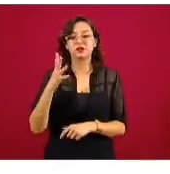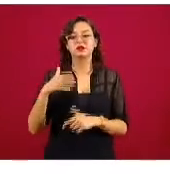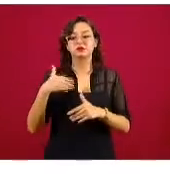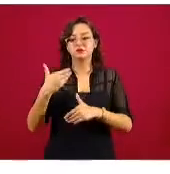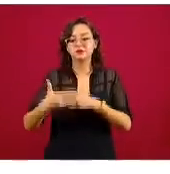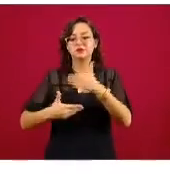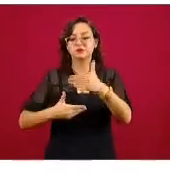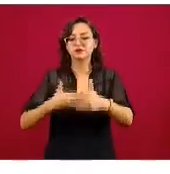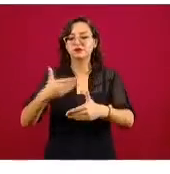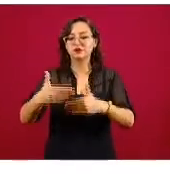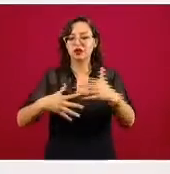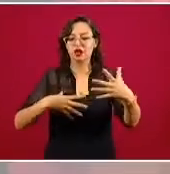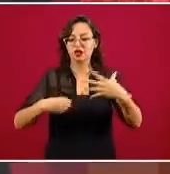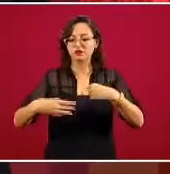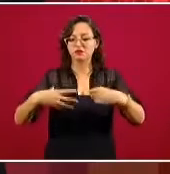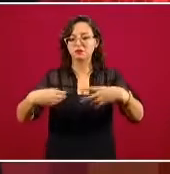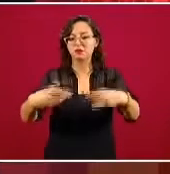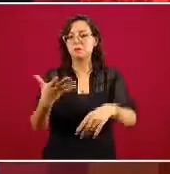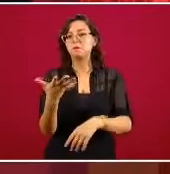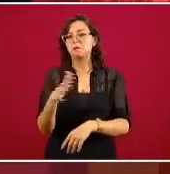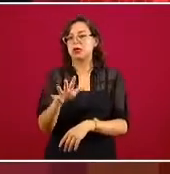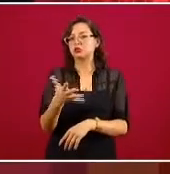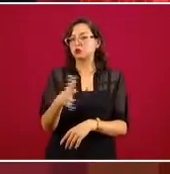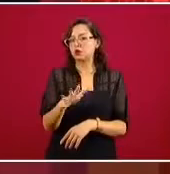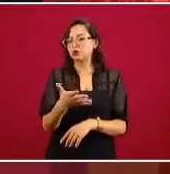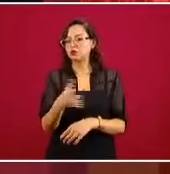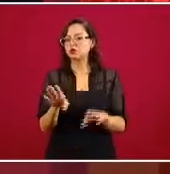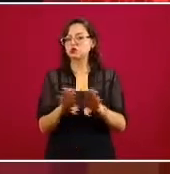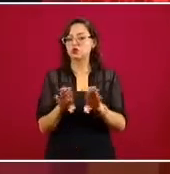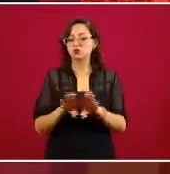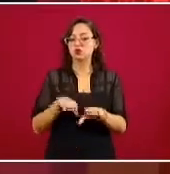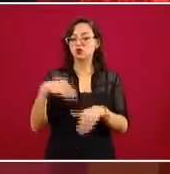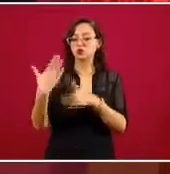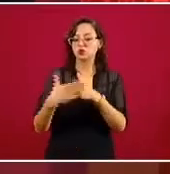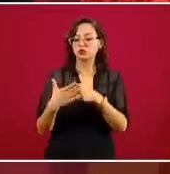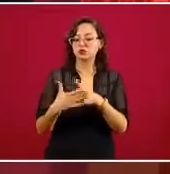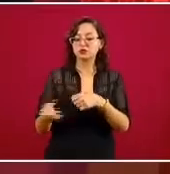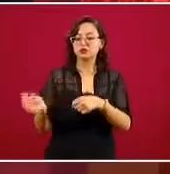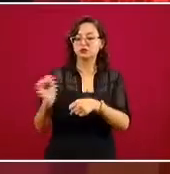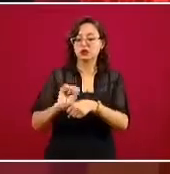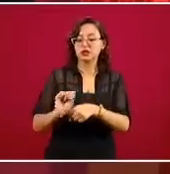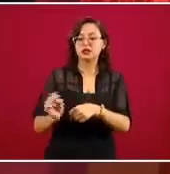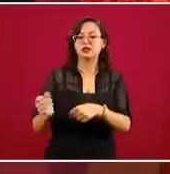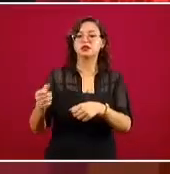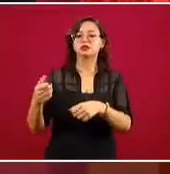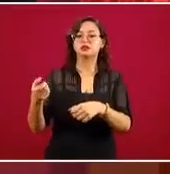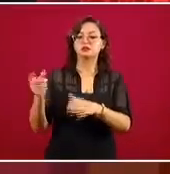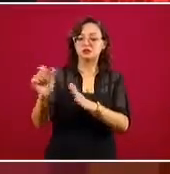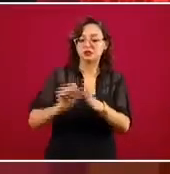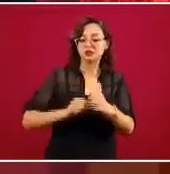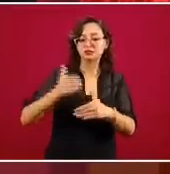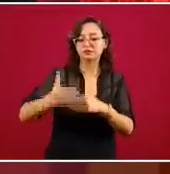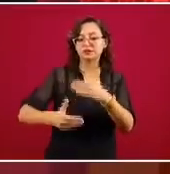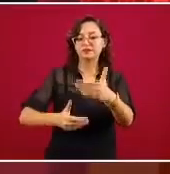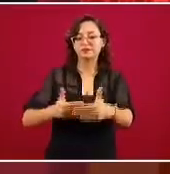se comportaría la curva epidémica en los siguientes días, semanas y meses. También,